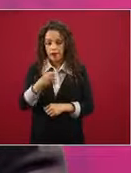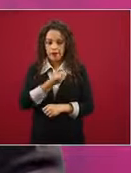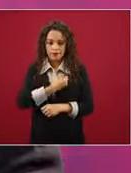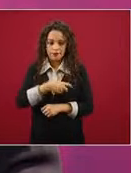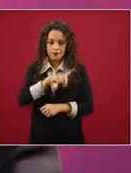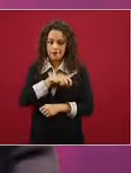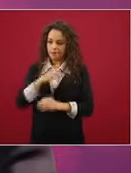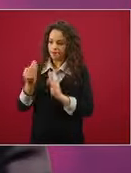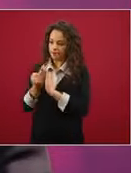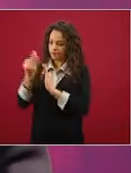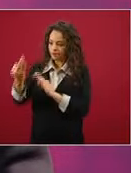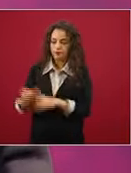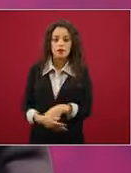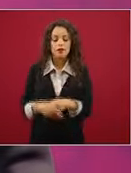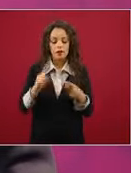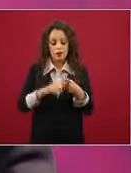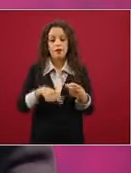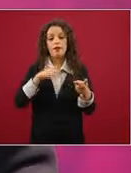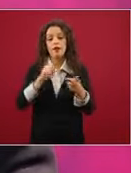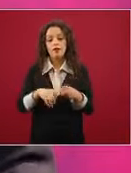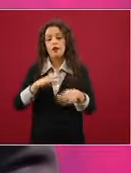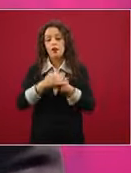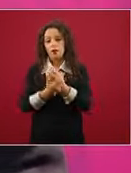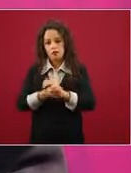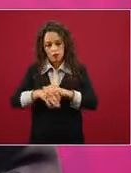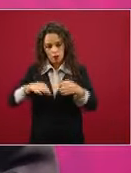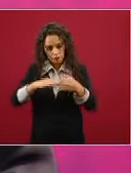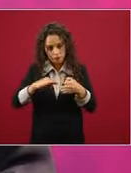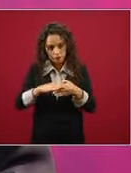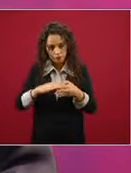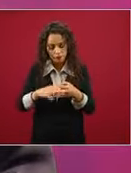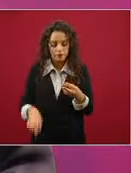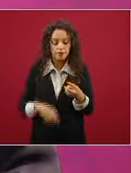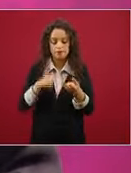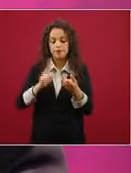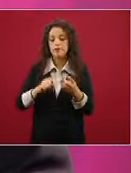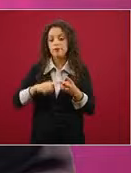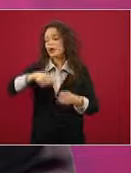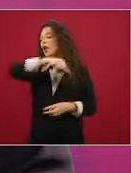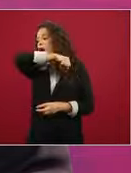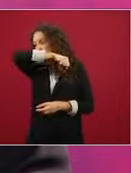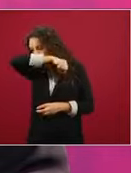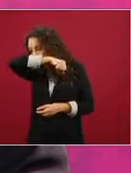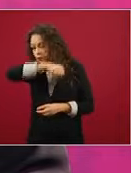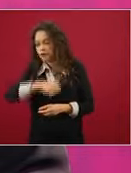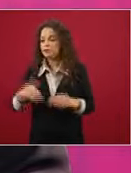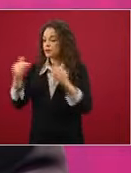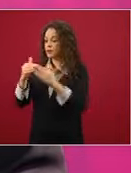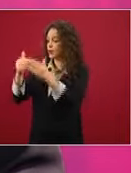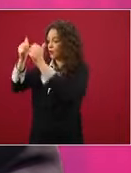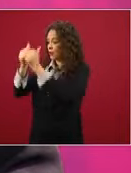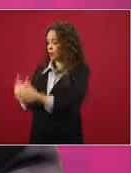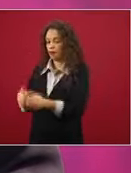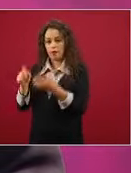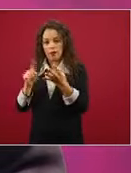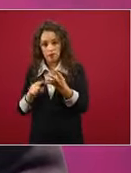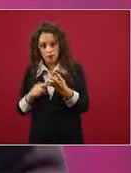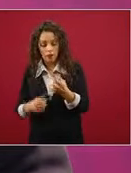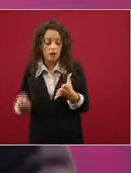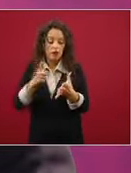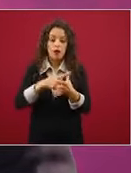distancia, lavarse las manos continuamente, proteger el estornudo, mantenerse en casa si se tienen síntomas y usar el cubrebocas, va a